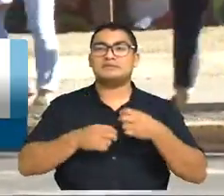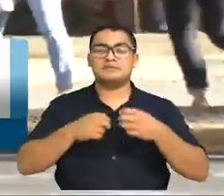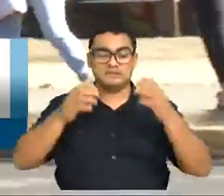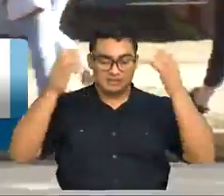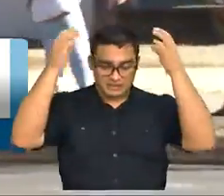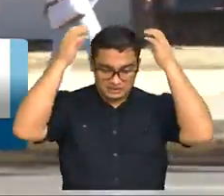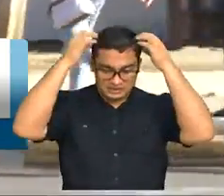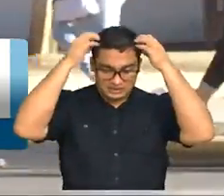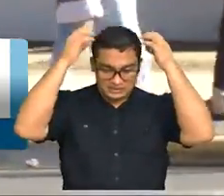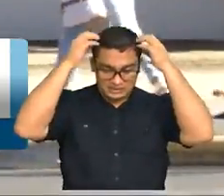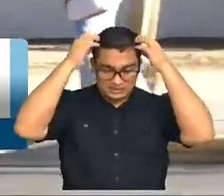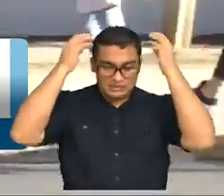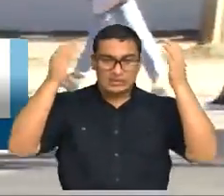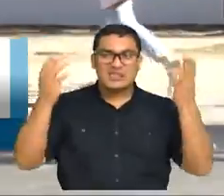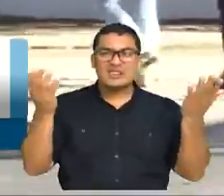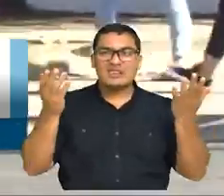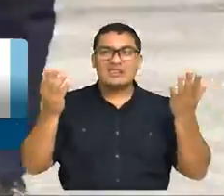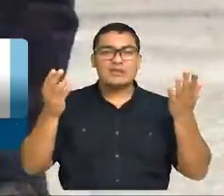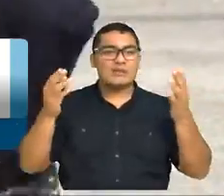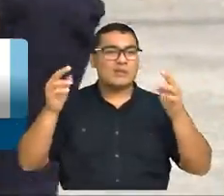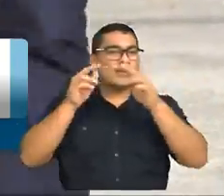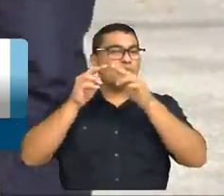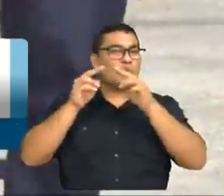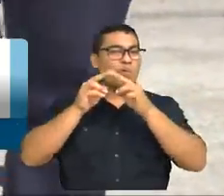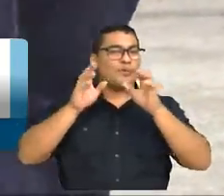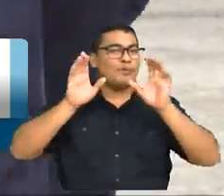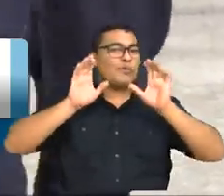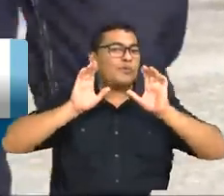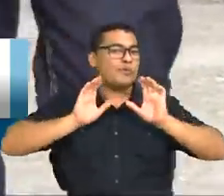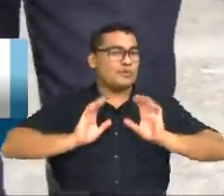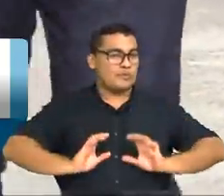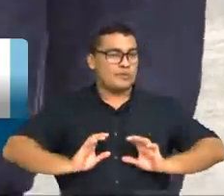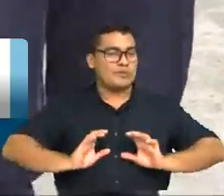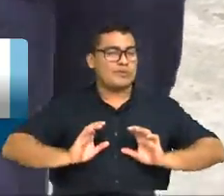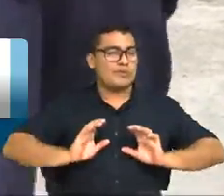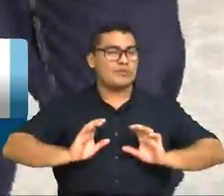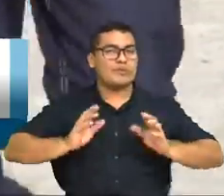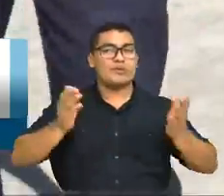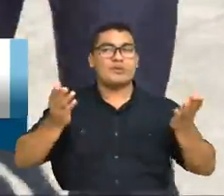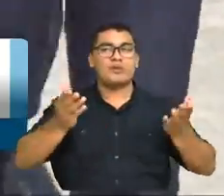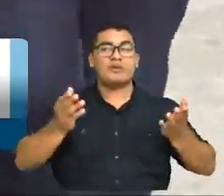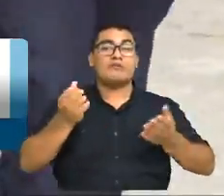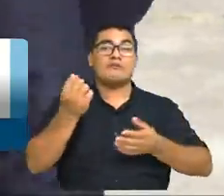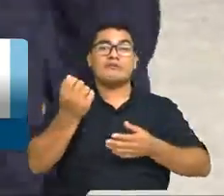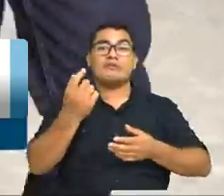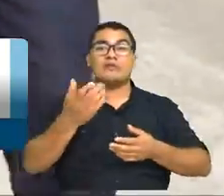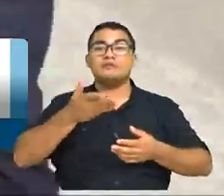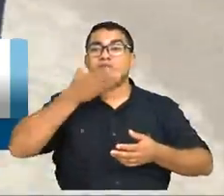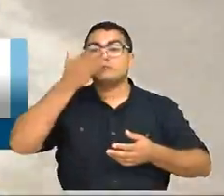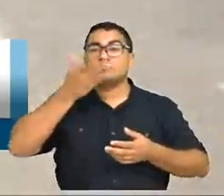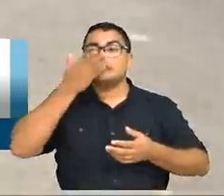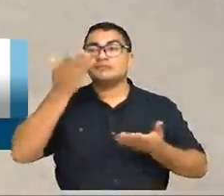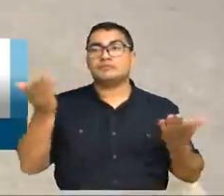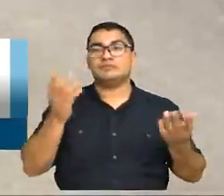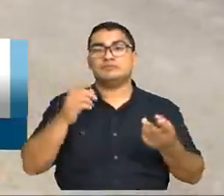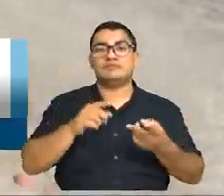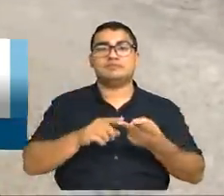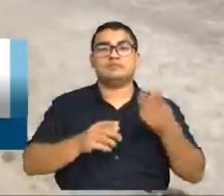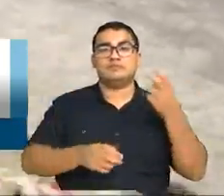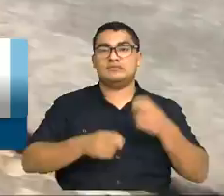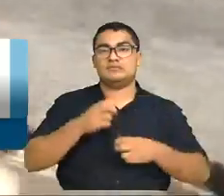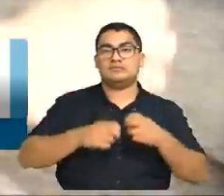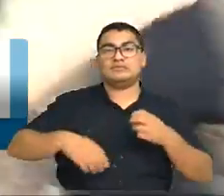cerebro, el principal que conecta todo el cuerpo. El cerebro es el principal, que es por la falta de oxígeno. Después tenemos problemas